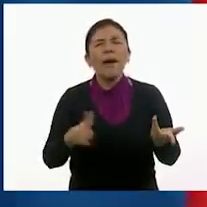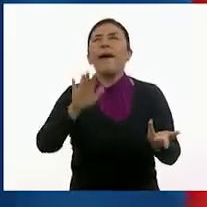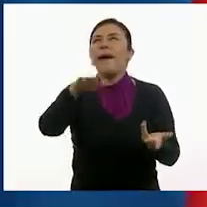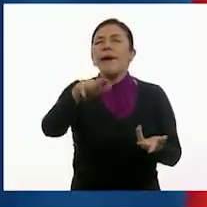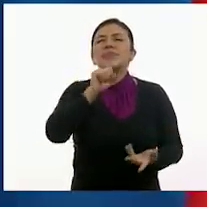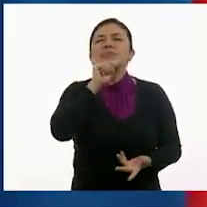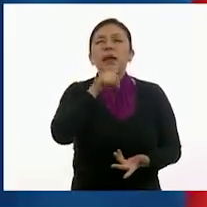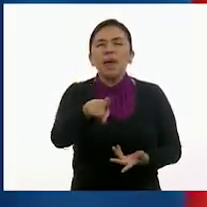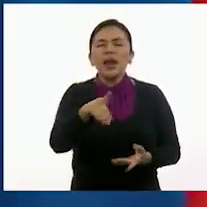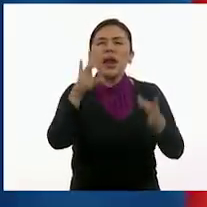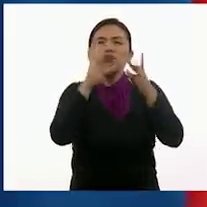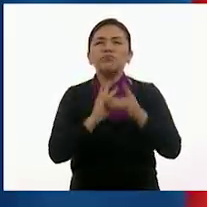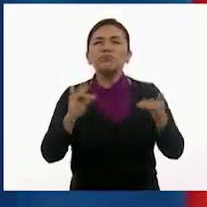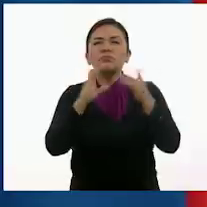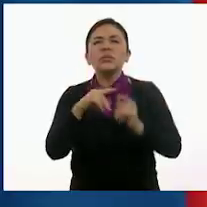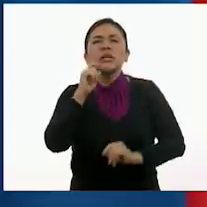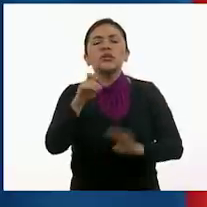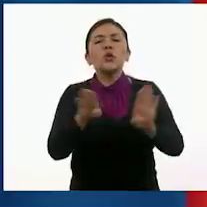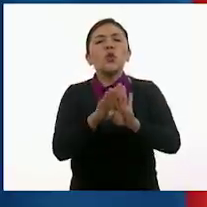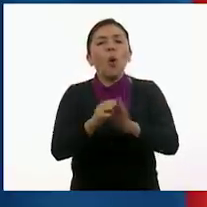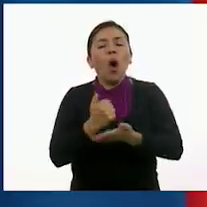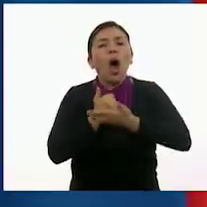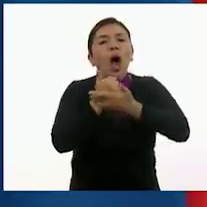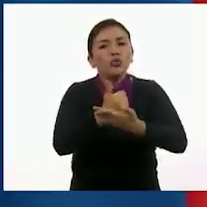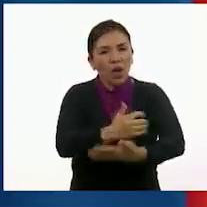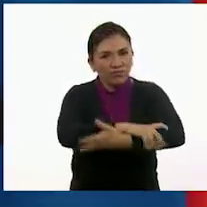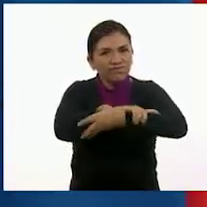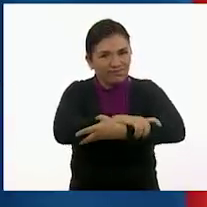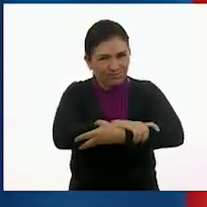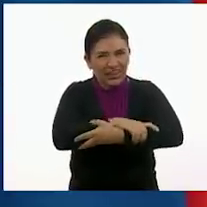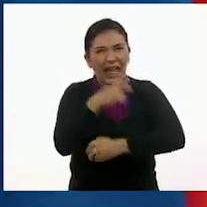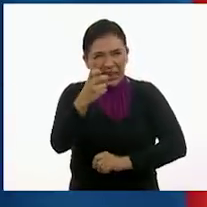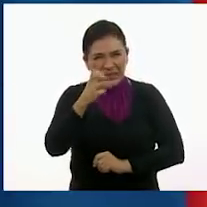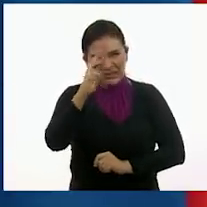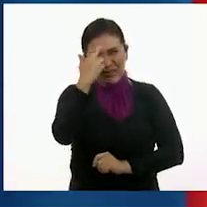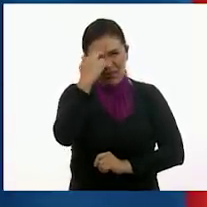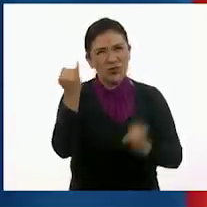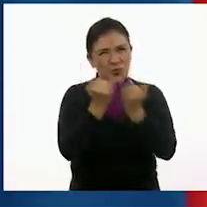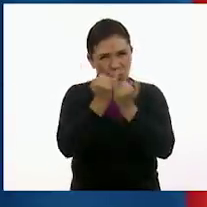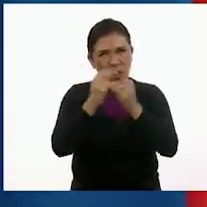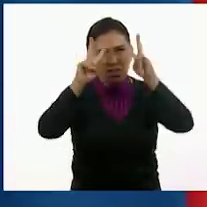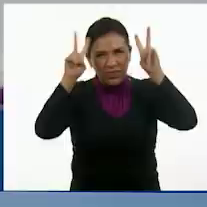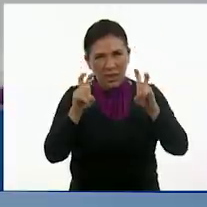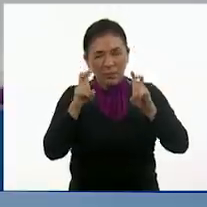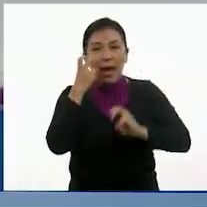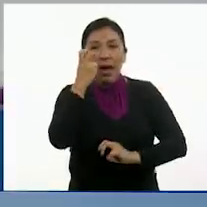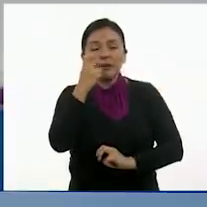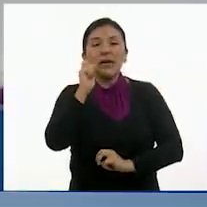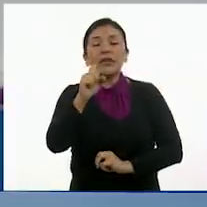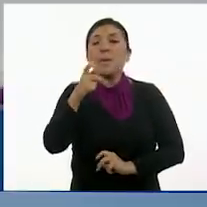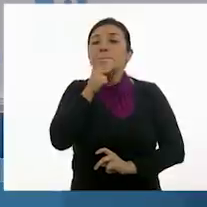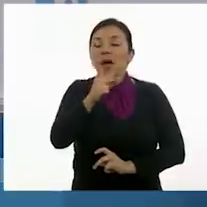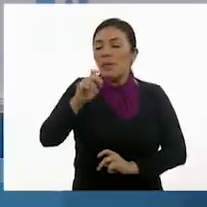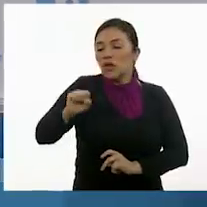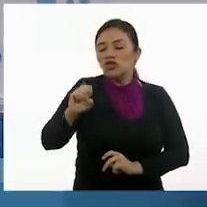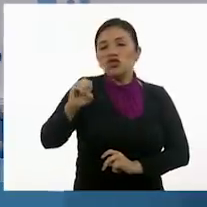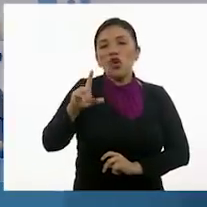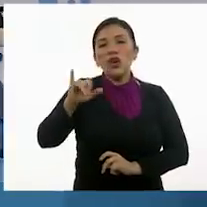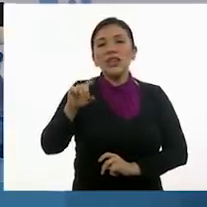Hablamos también de la solidaridad. Ajá. Sí. Yo me acuerdo que eso también lo vimos. Sí, ese término de solidaridad